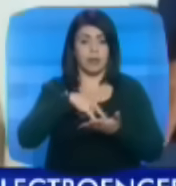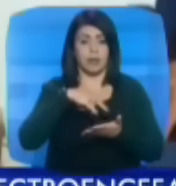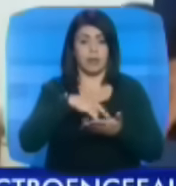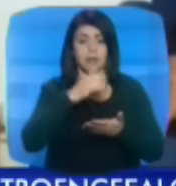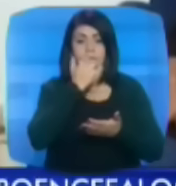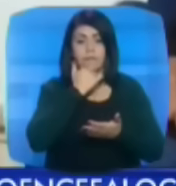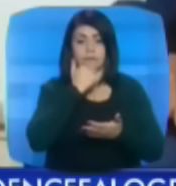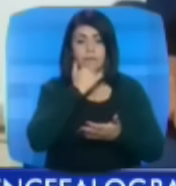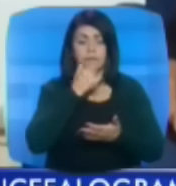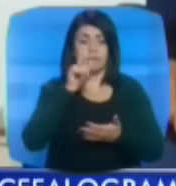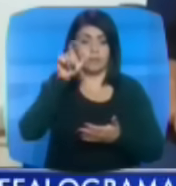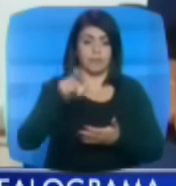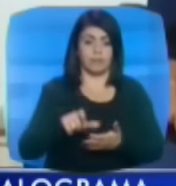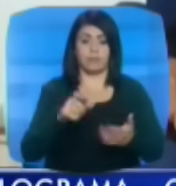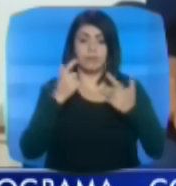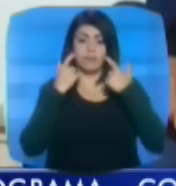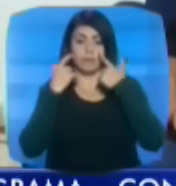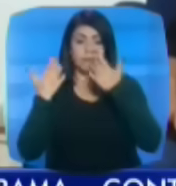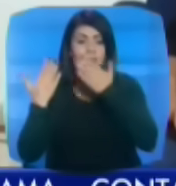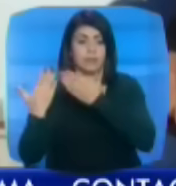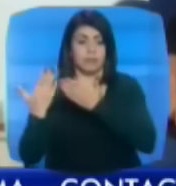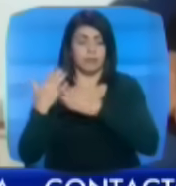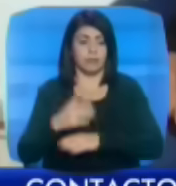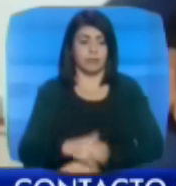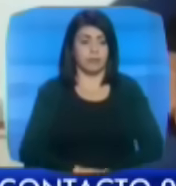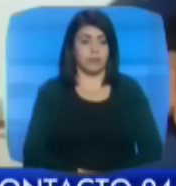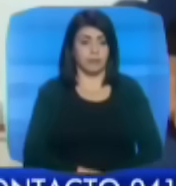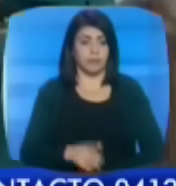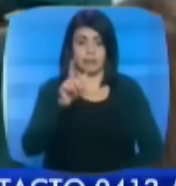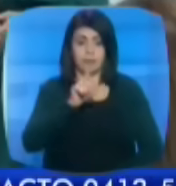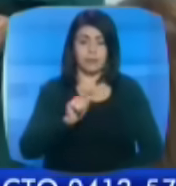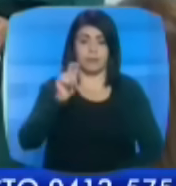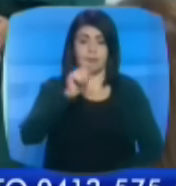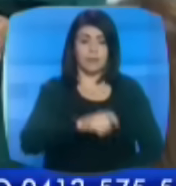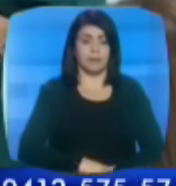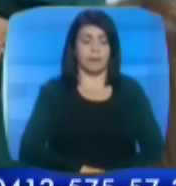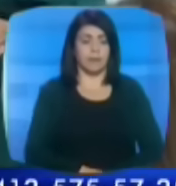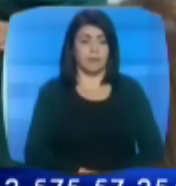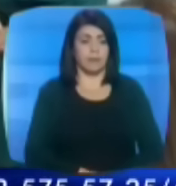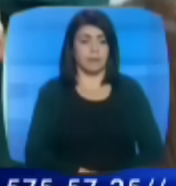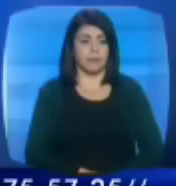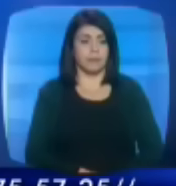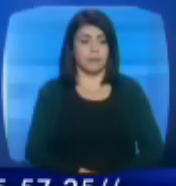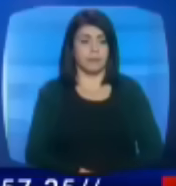Valencia. Desde el estado Carabobo, Sandino Ignacio Yaguare, Televen.